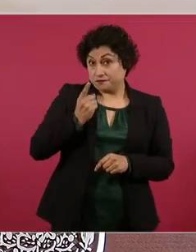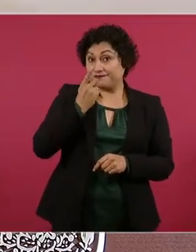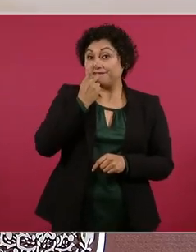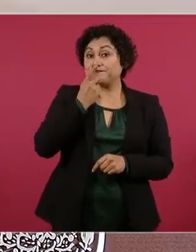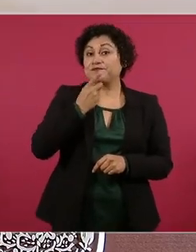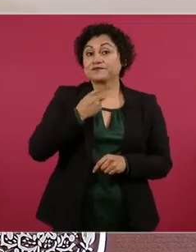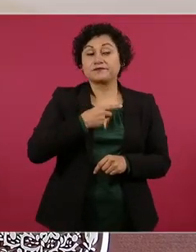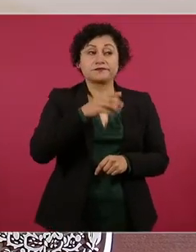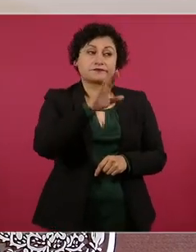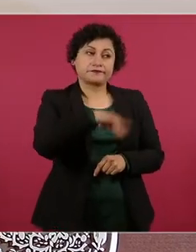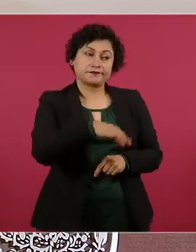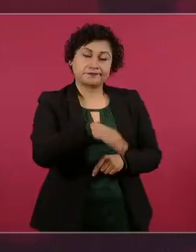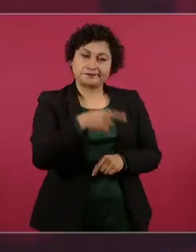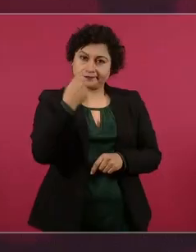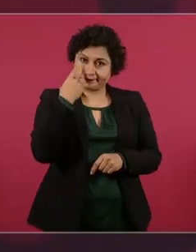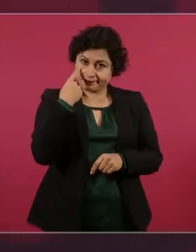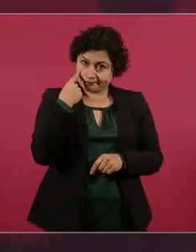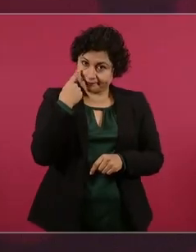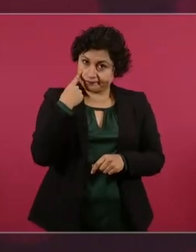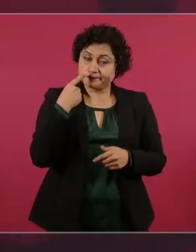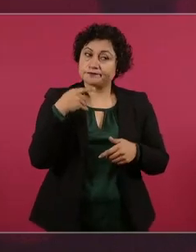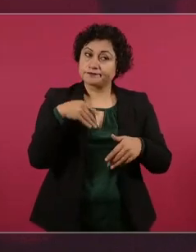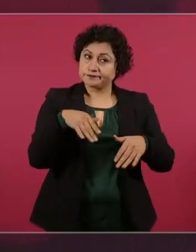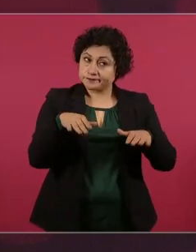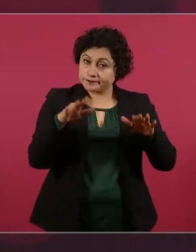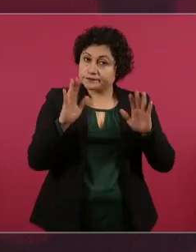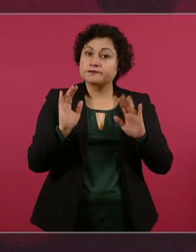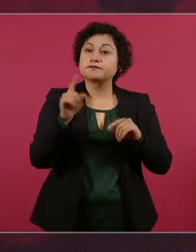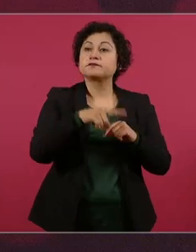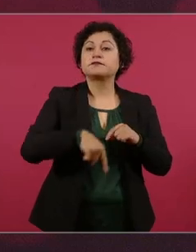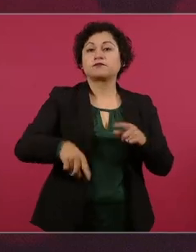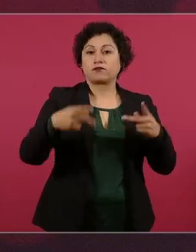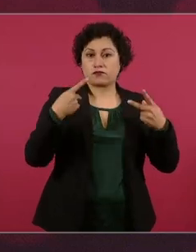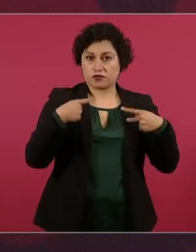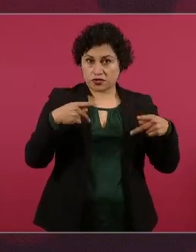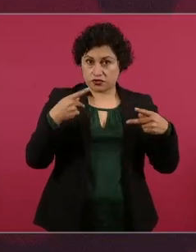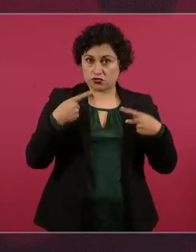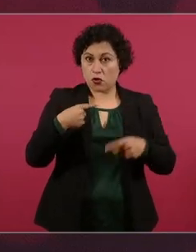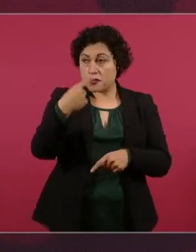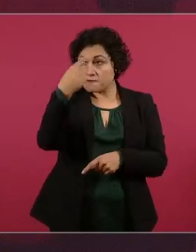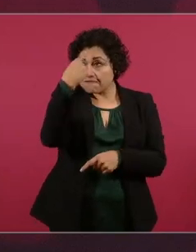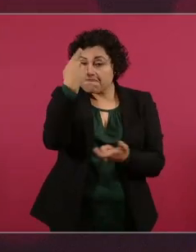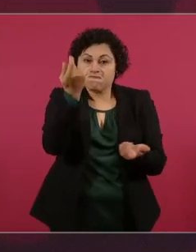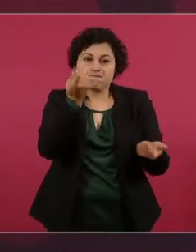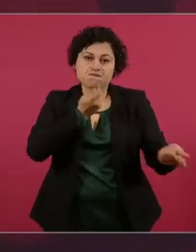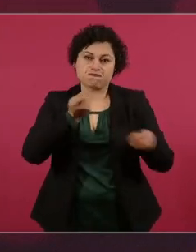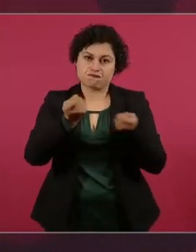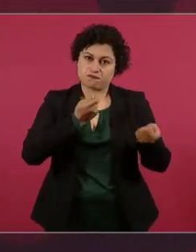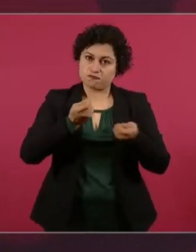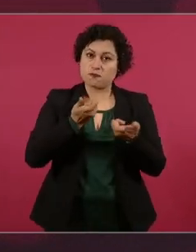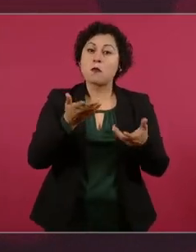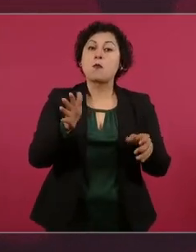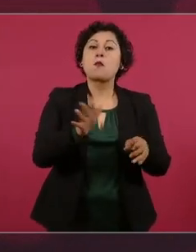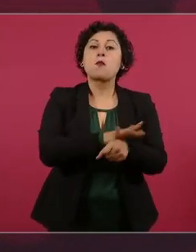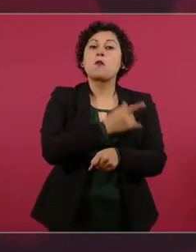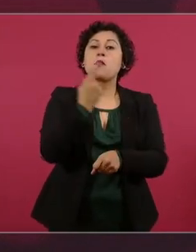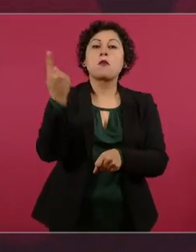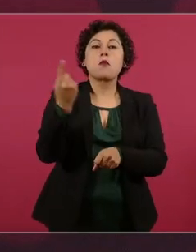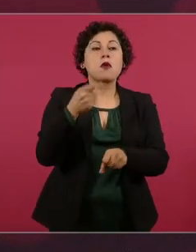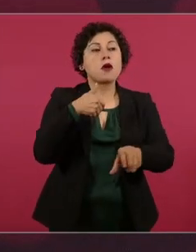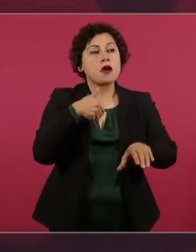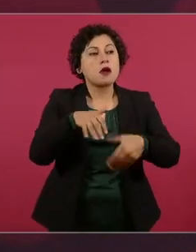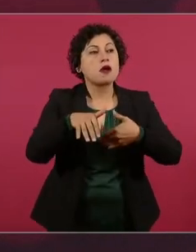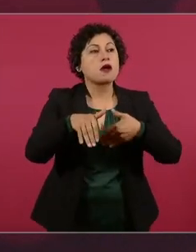vaya preparando, Manuel, la gente, porque no van a lograr nada.